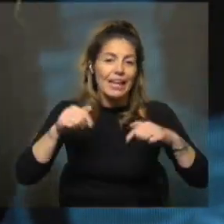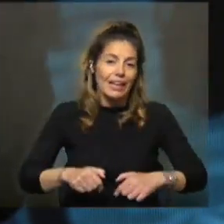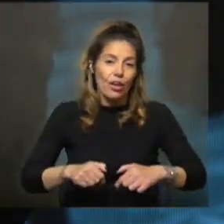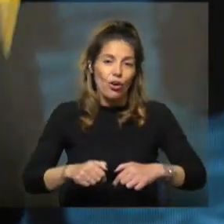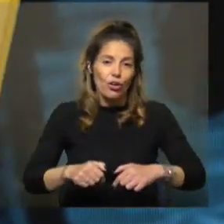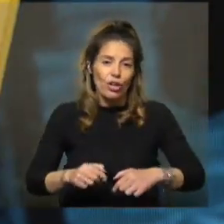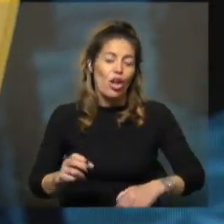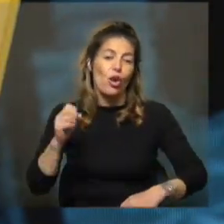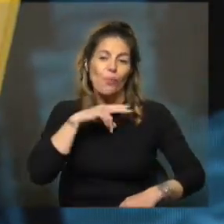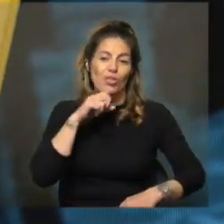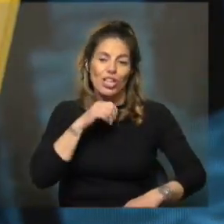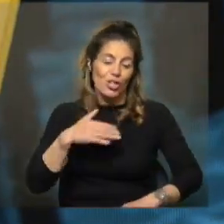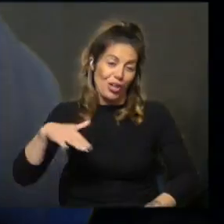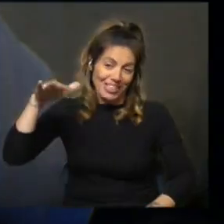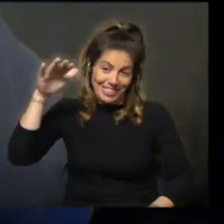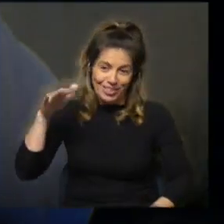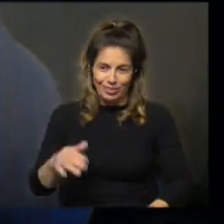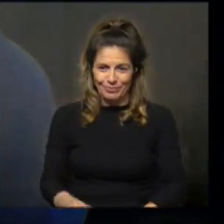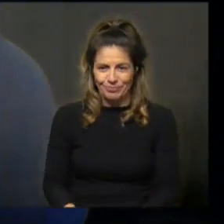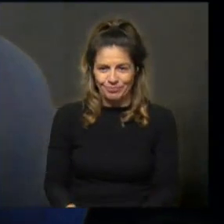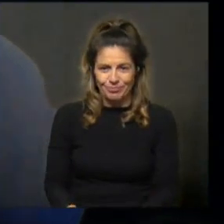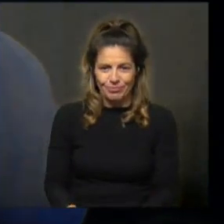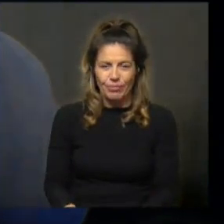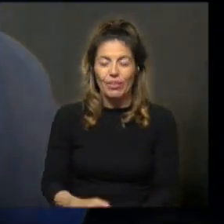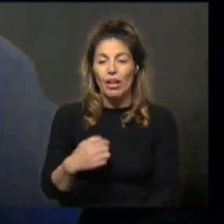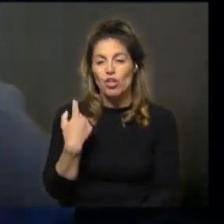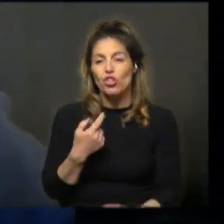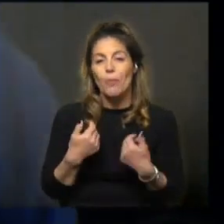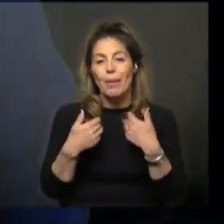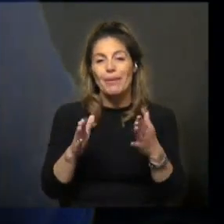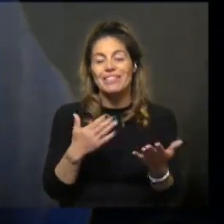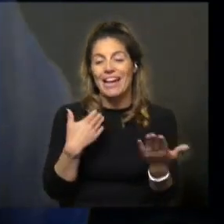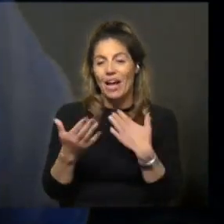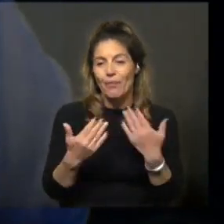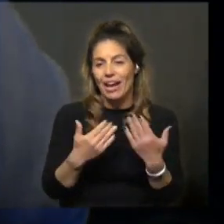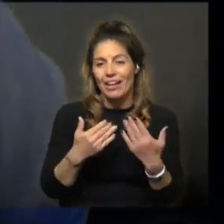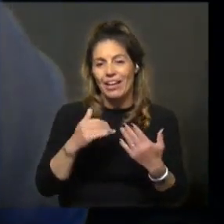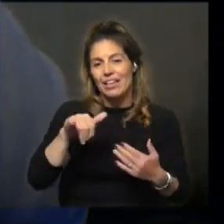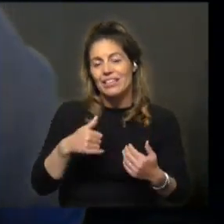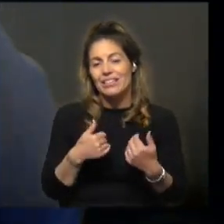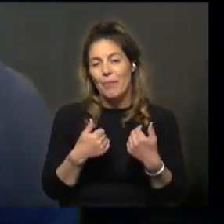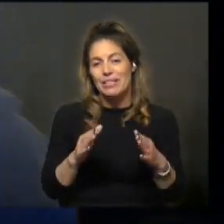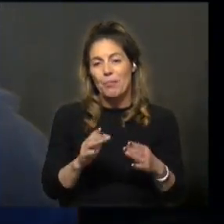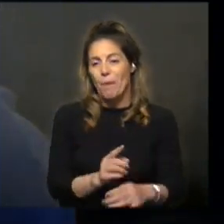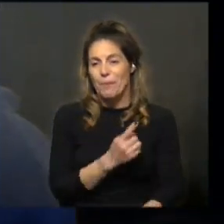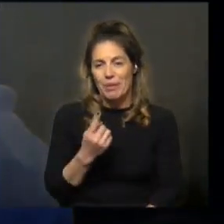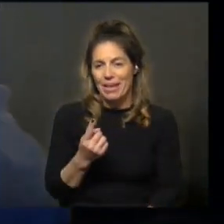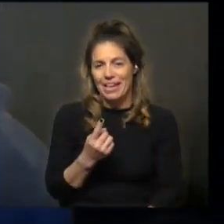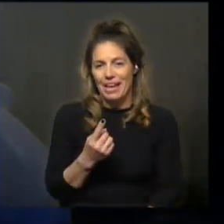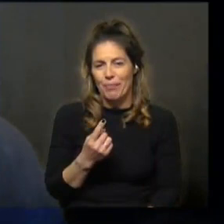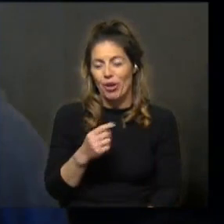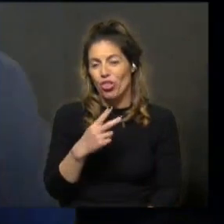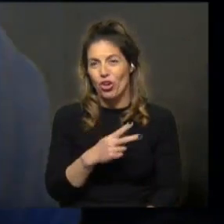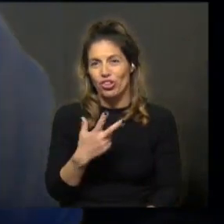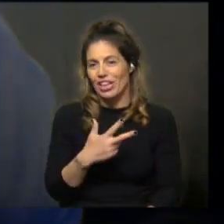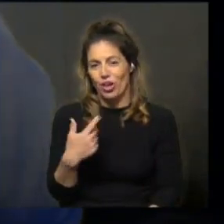los muchachos crecidos este nosotros para para comenzar a hablar aunque hoy ya empezamos a comenzar de primera porque ya me quedé con dos o tres